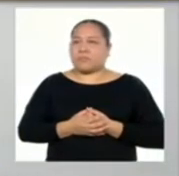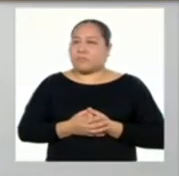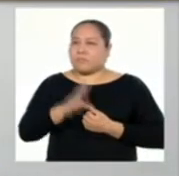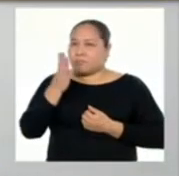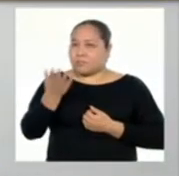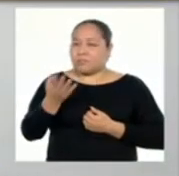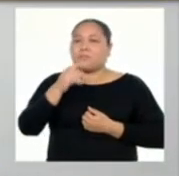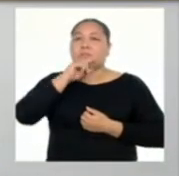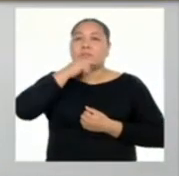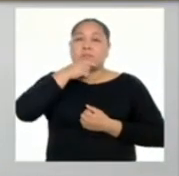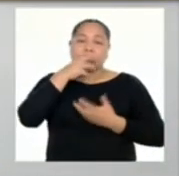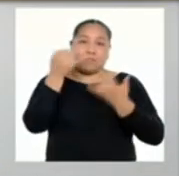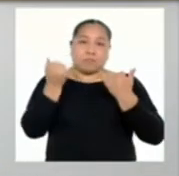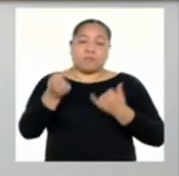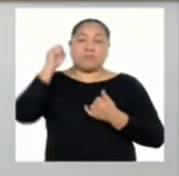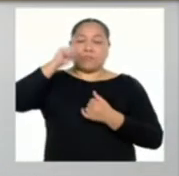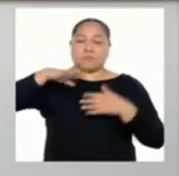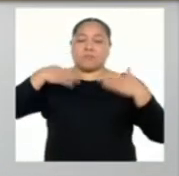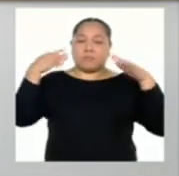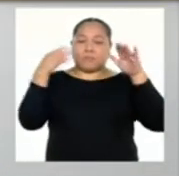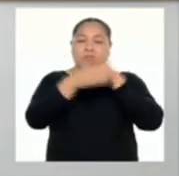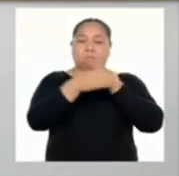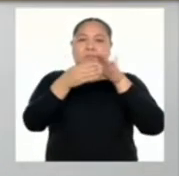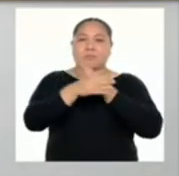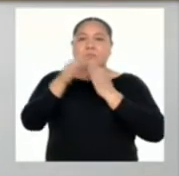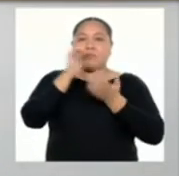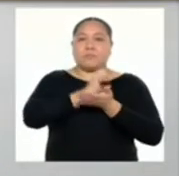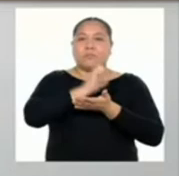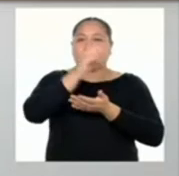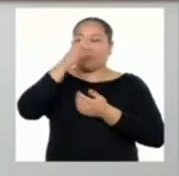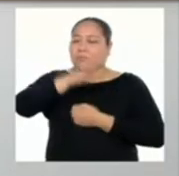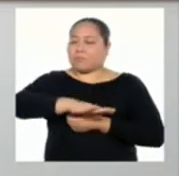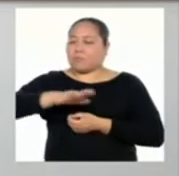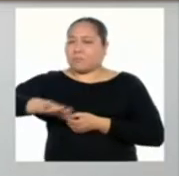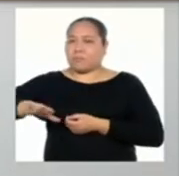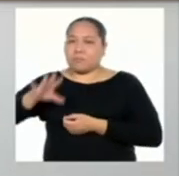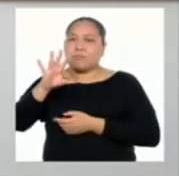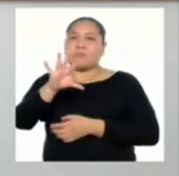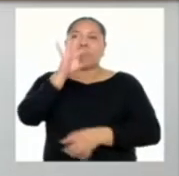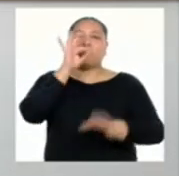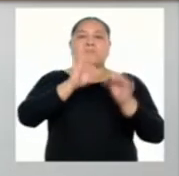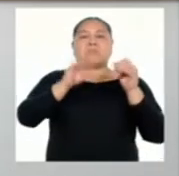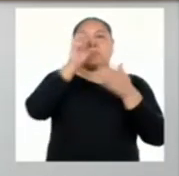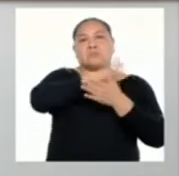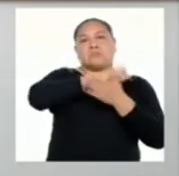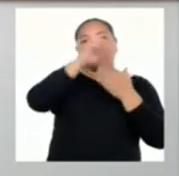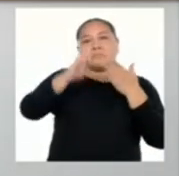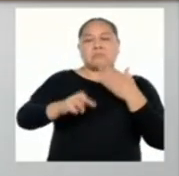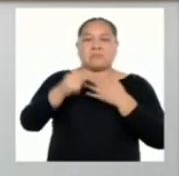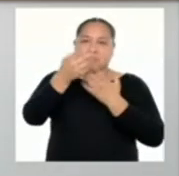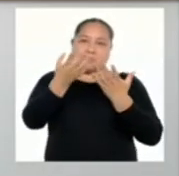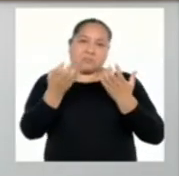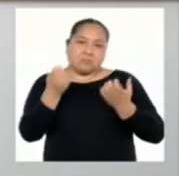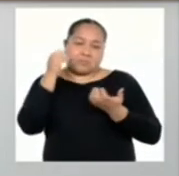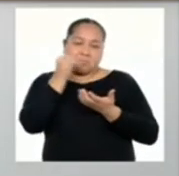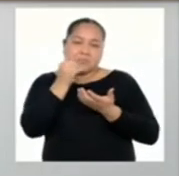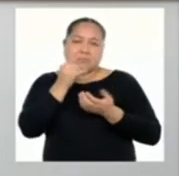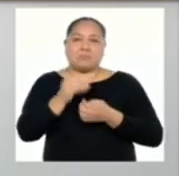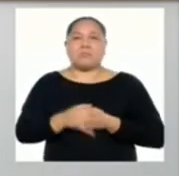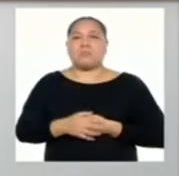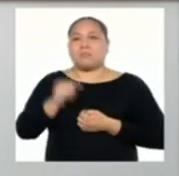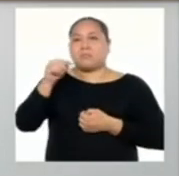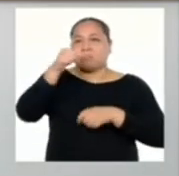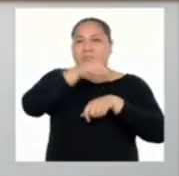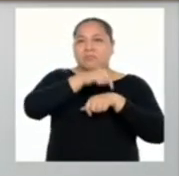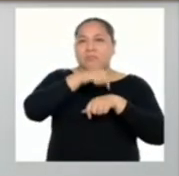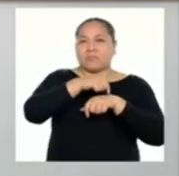Pero las mujeres ahora pueden acceder a la educación desde niñas y elegir la carrera que quieran estudiar. En